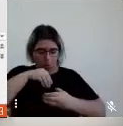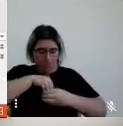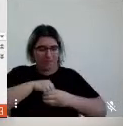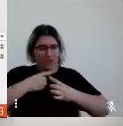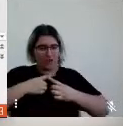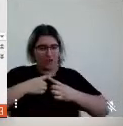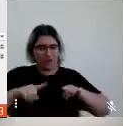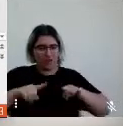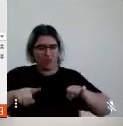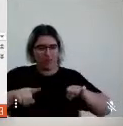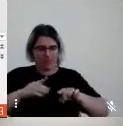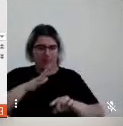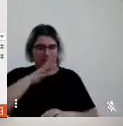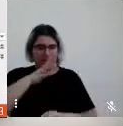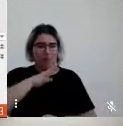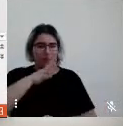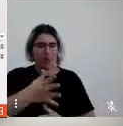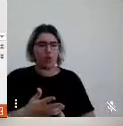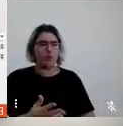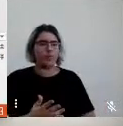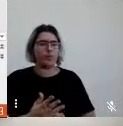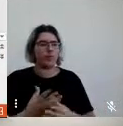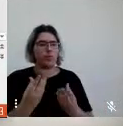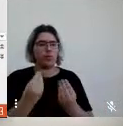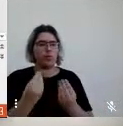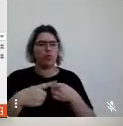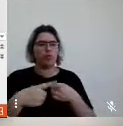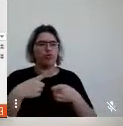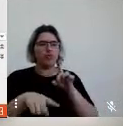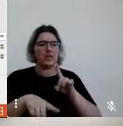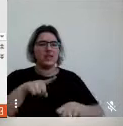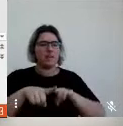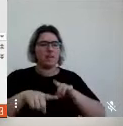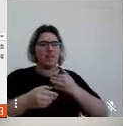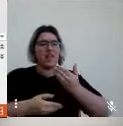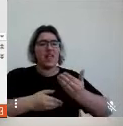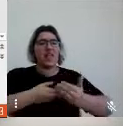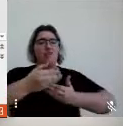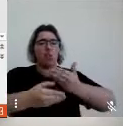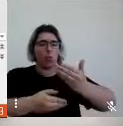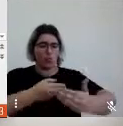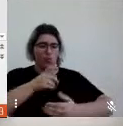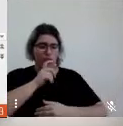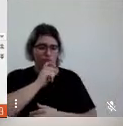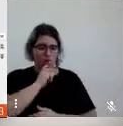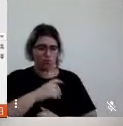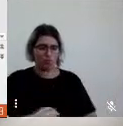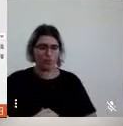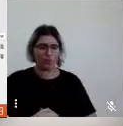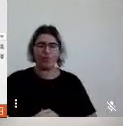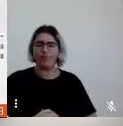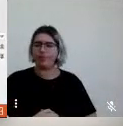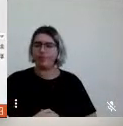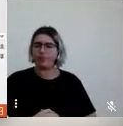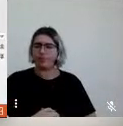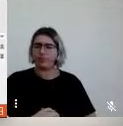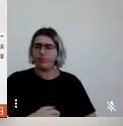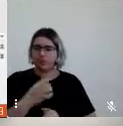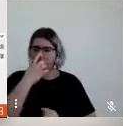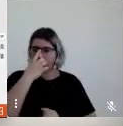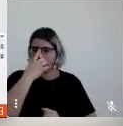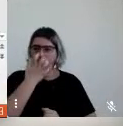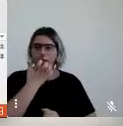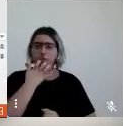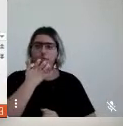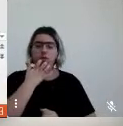determinar cuál va a ser la evolución de esa microbiota. Y para que os hagáis una idea, la microbiota, si fuera